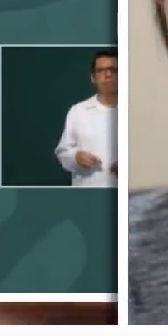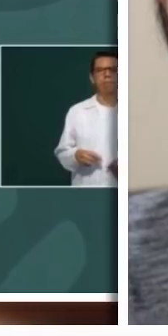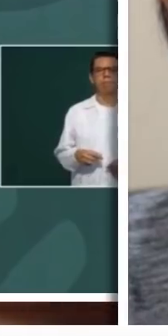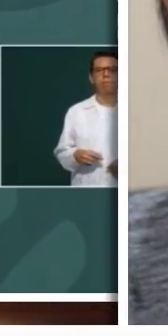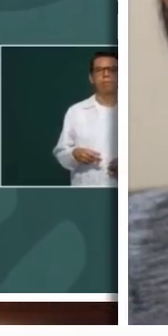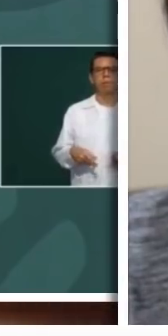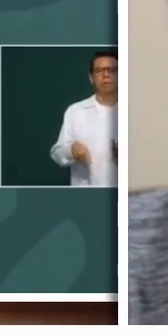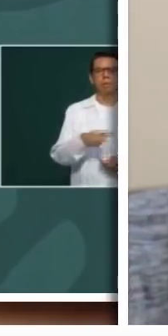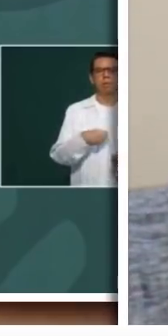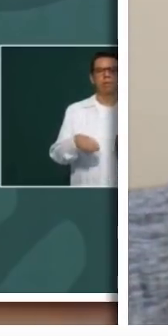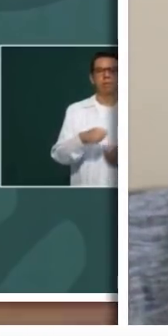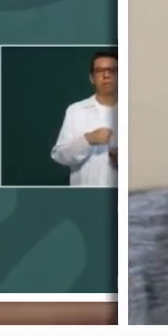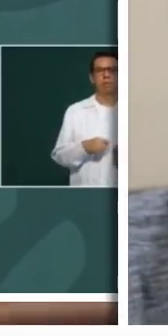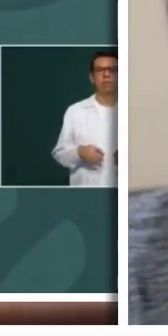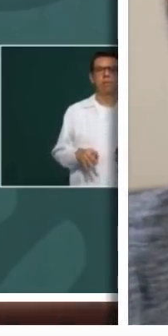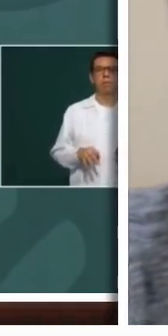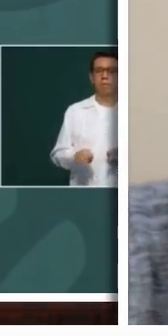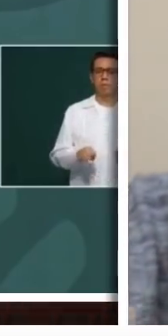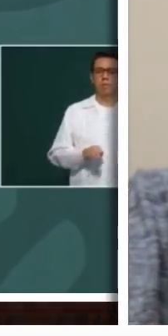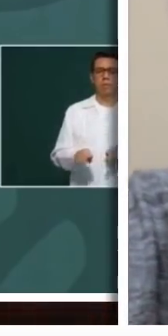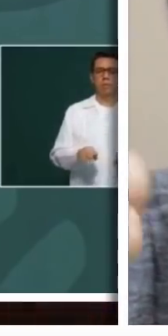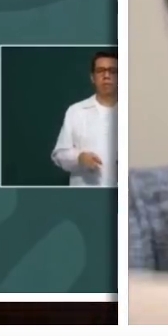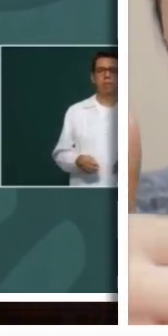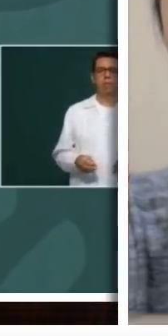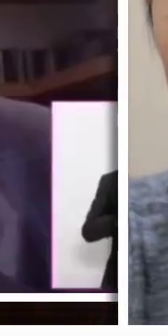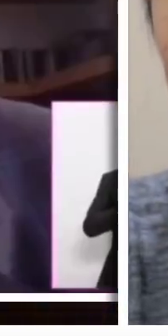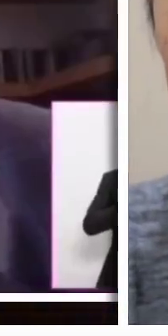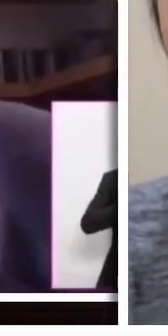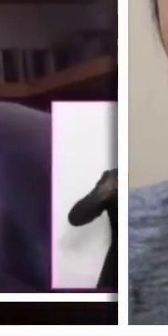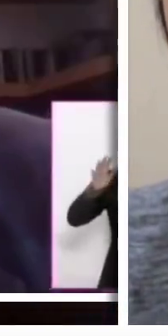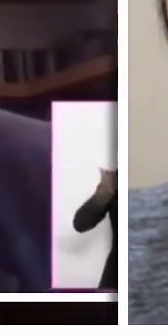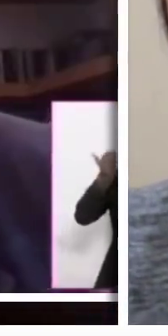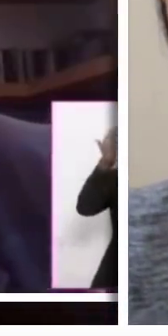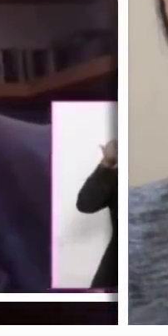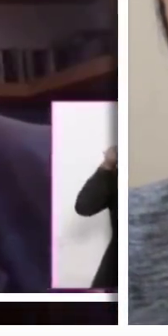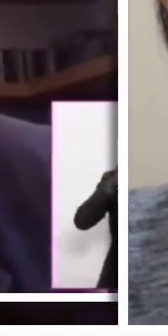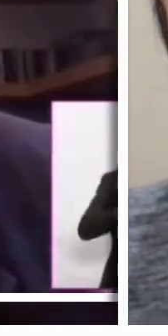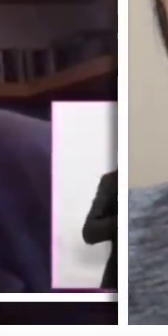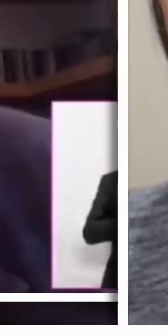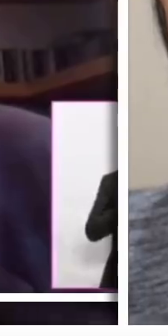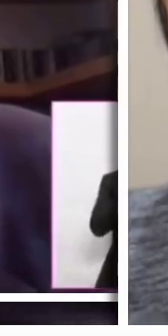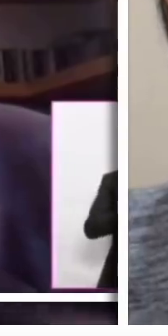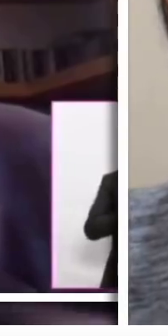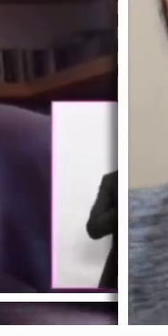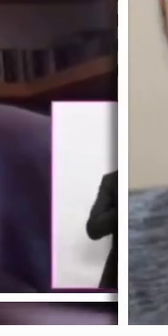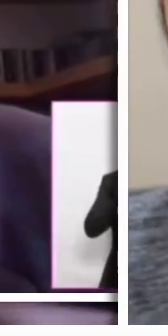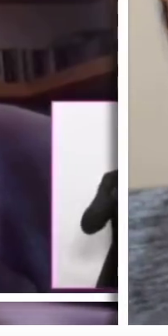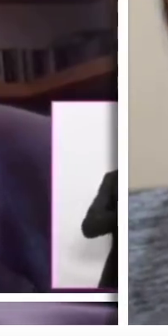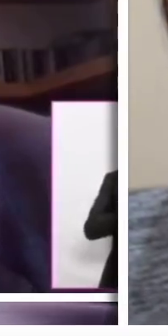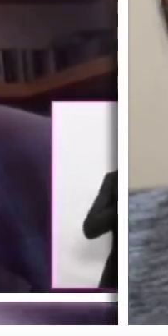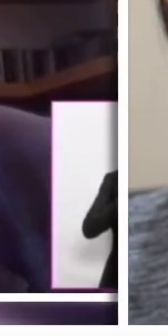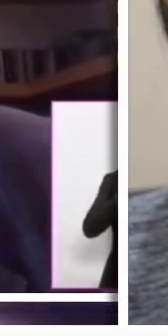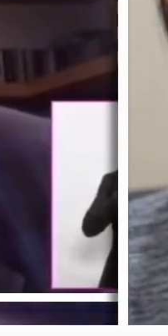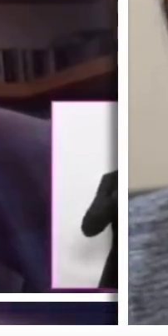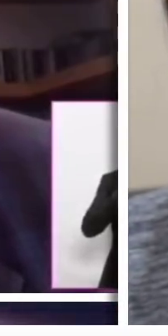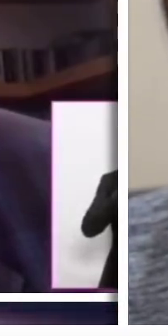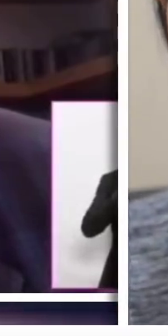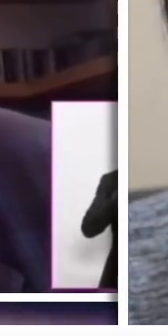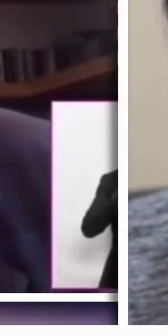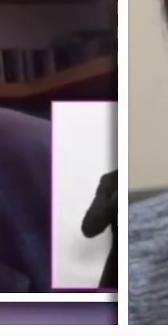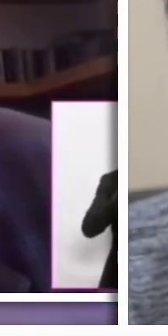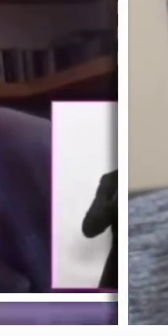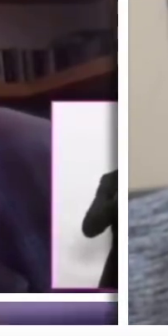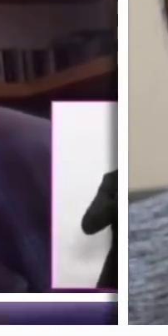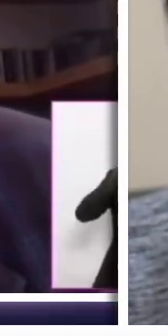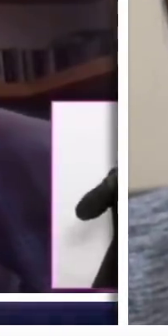acompañarme una vez más en esta transmisión les invito a que se suscriban a este canal que me regalen un like y si pueden algo mucho mejor compartir toda